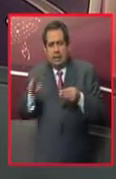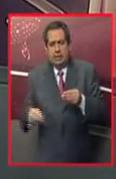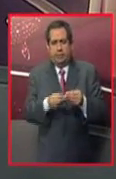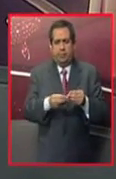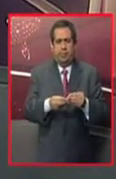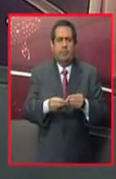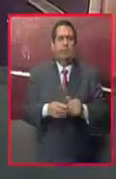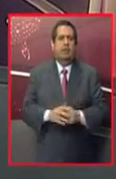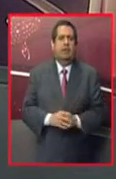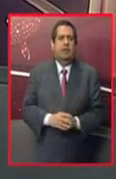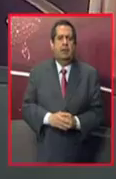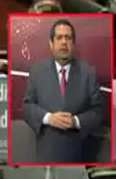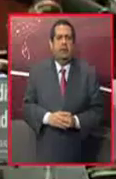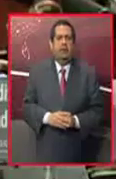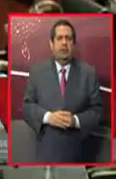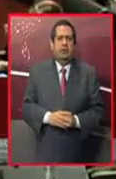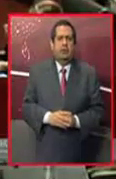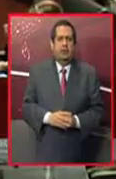dictamen.